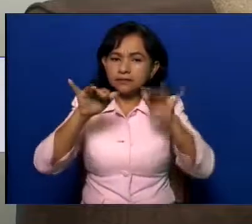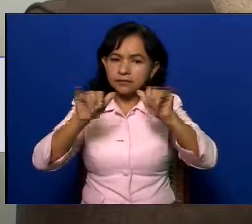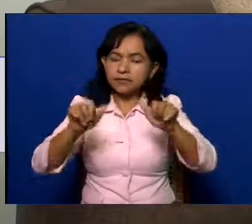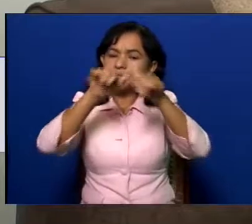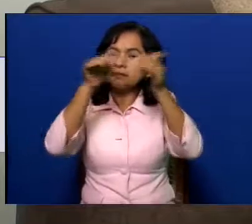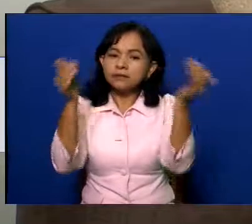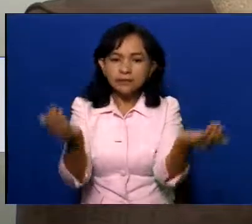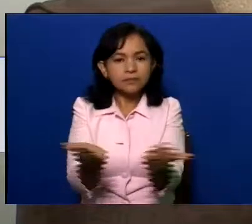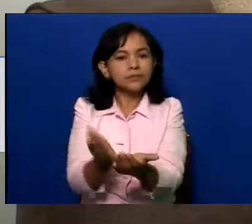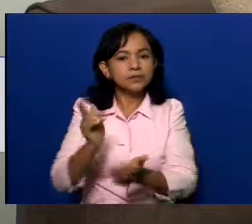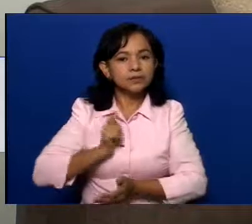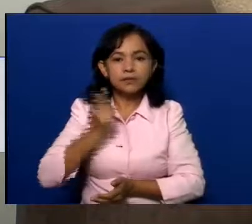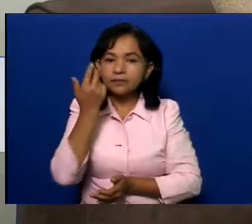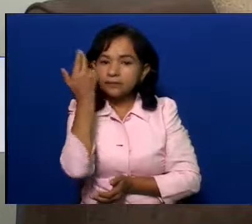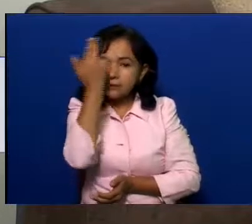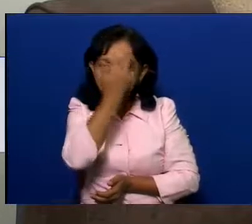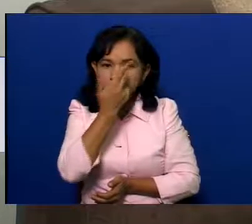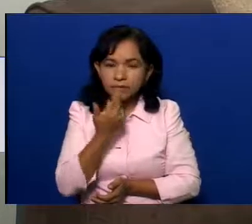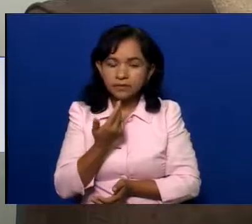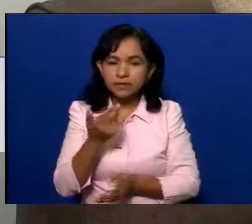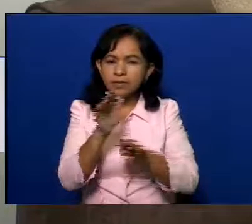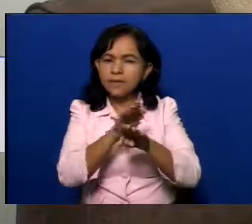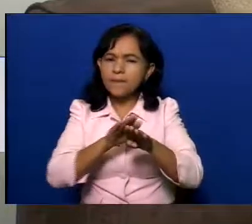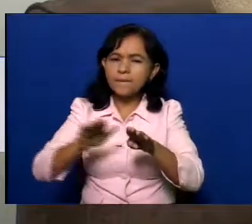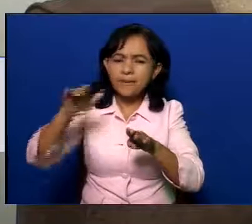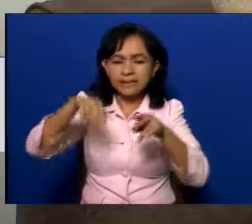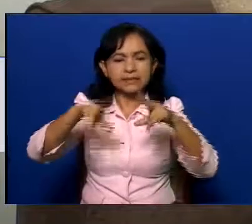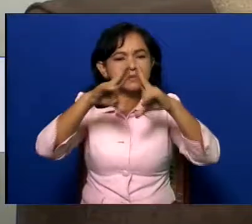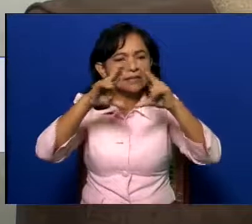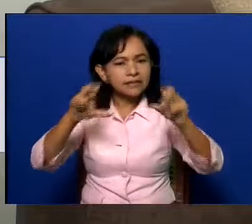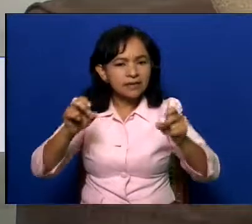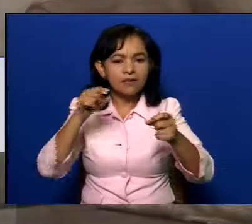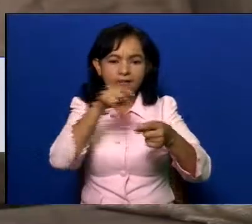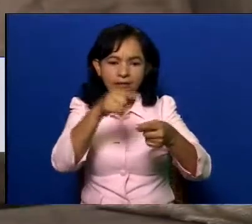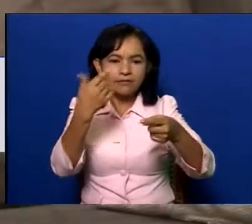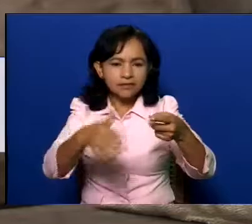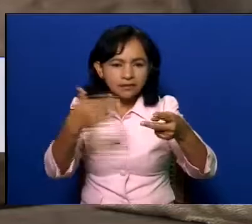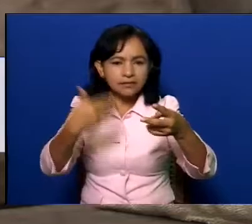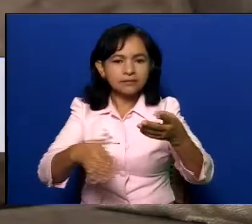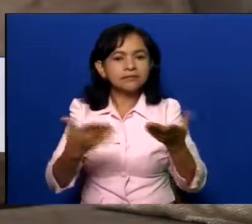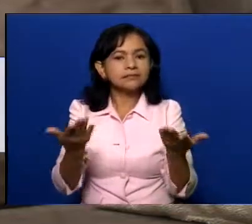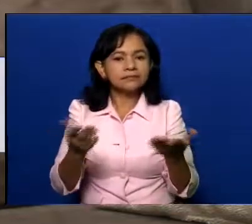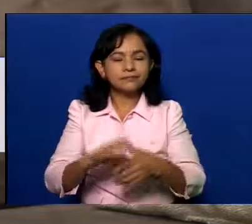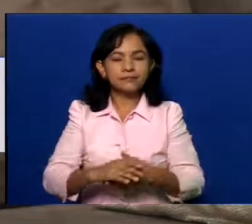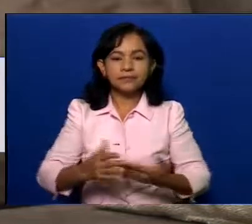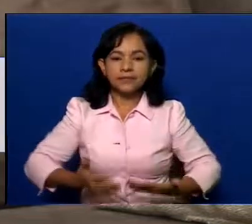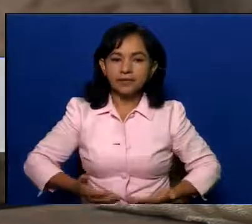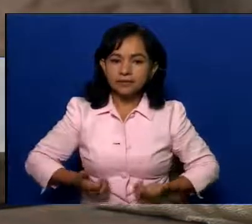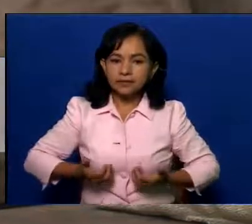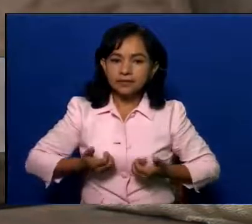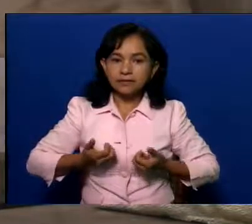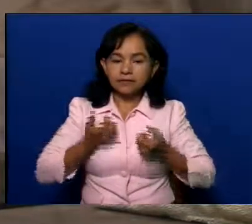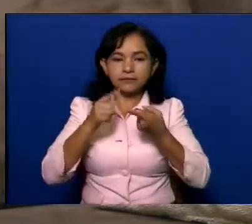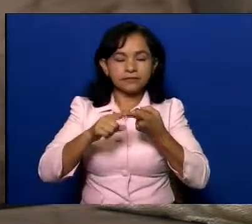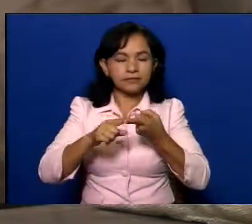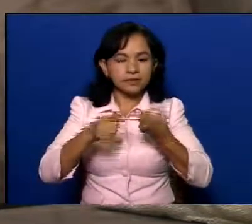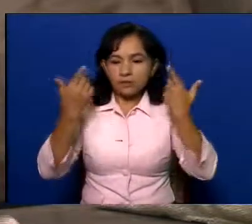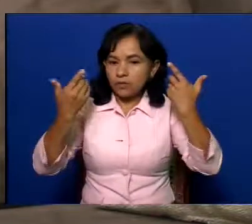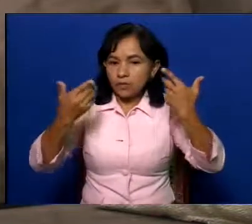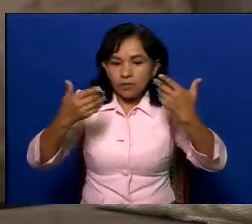mundo y cuáles son los más comunes en nuestro país? Bueno, si hablamos de cáncer, podemos tener cáncer